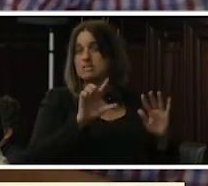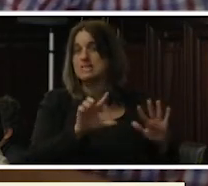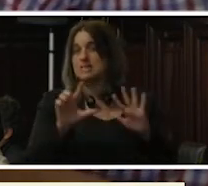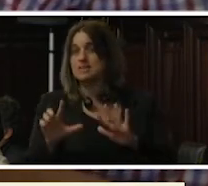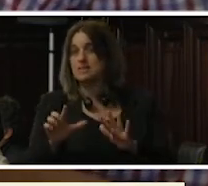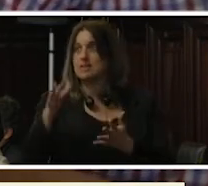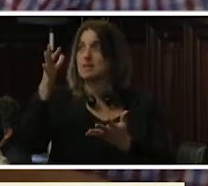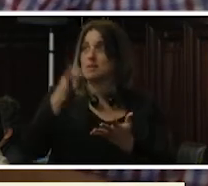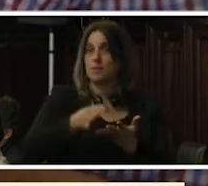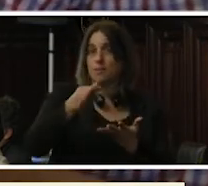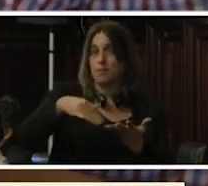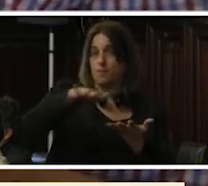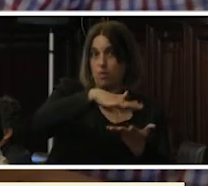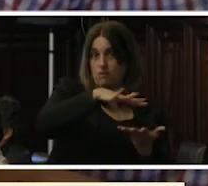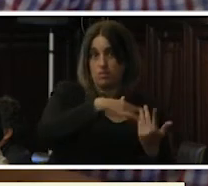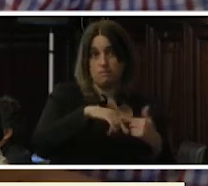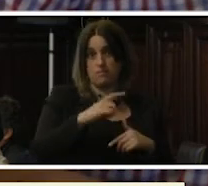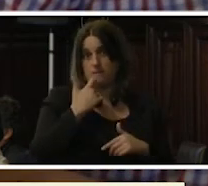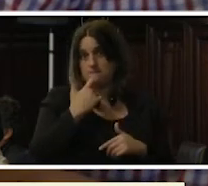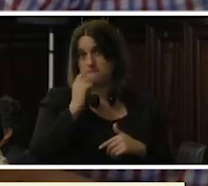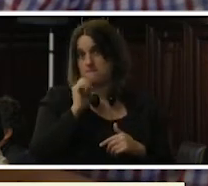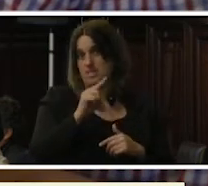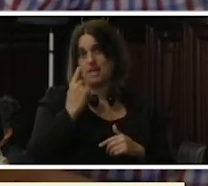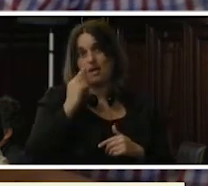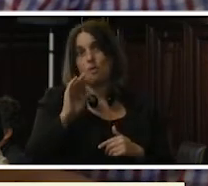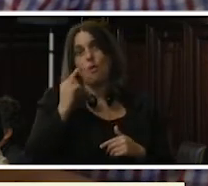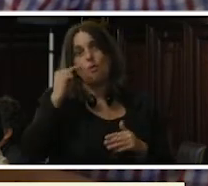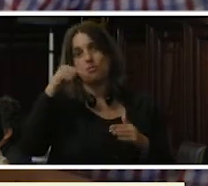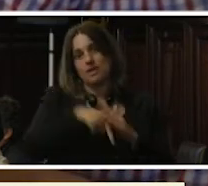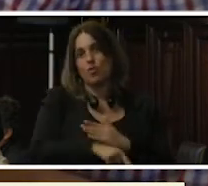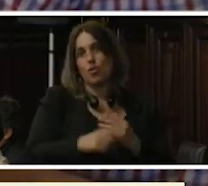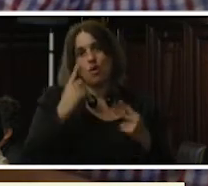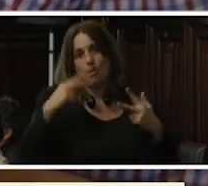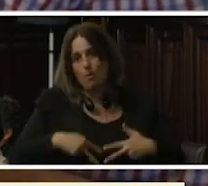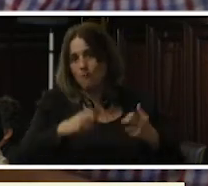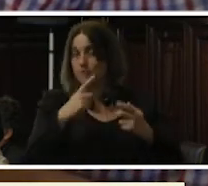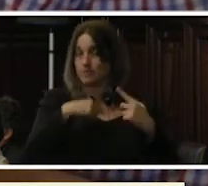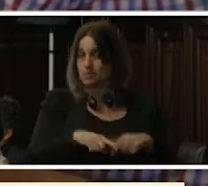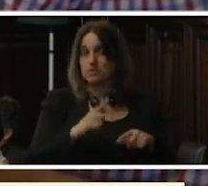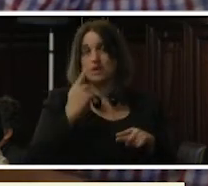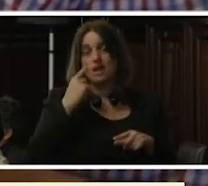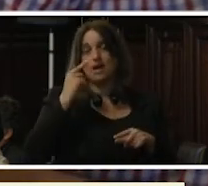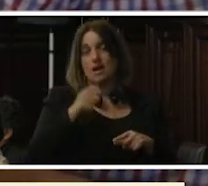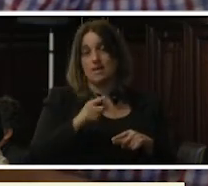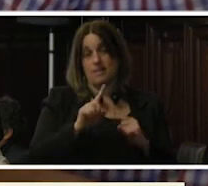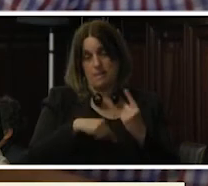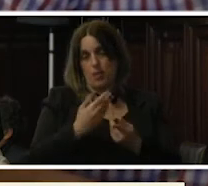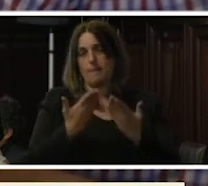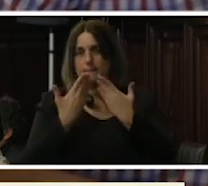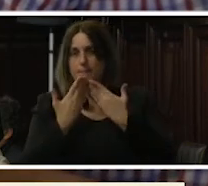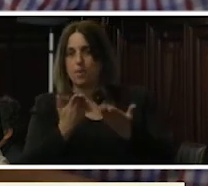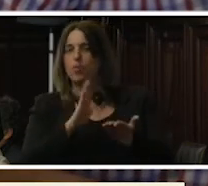estudios conclusivos sobre la presencia de pueblos en aislamiento. Entonces eso tiene que ver con la otra pregunta también, que es un